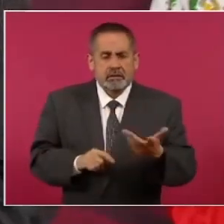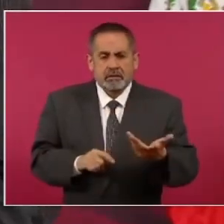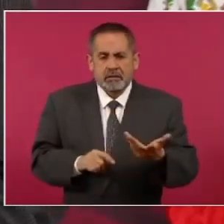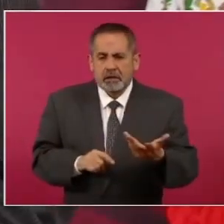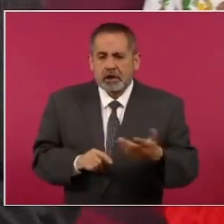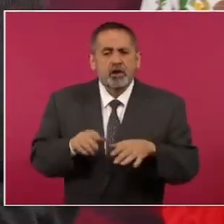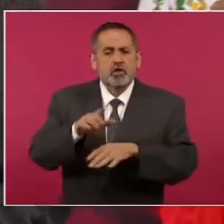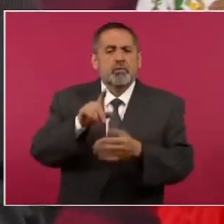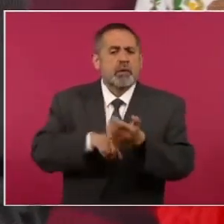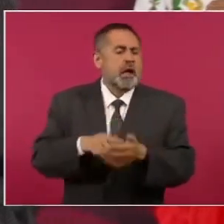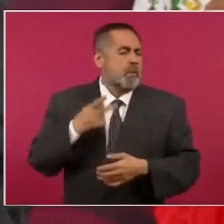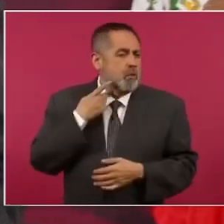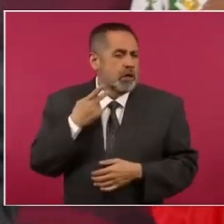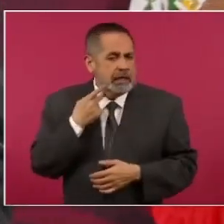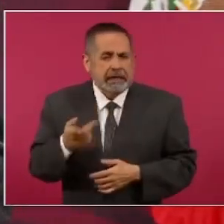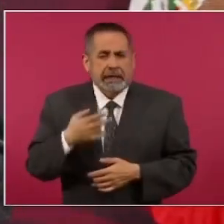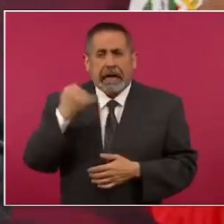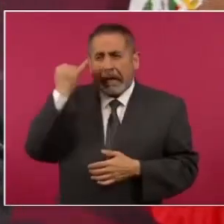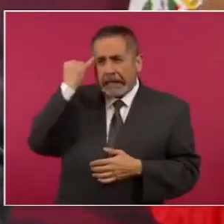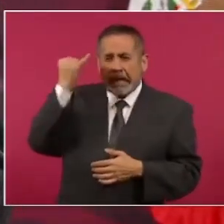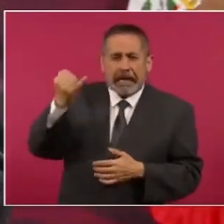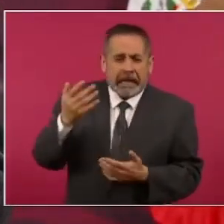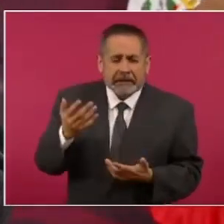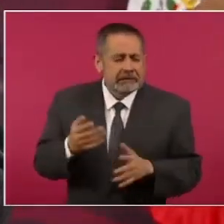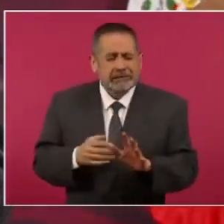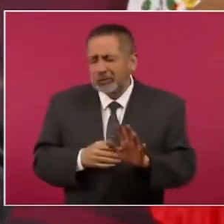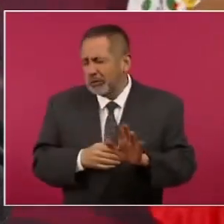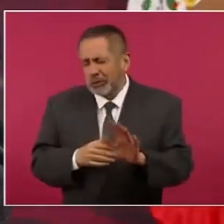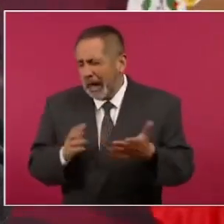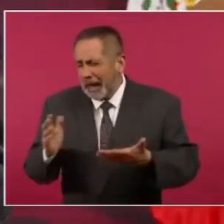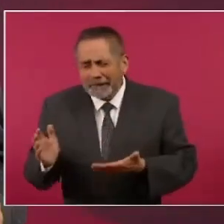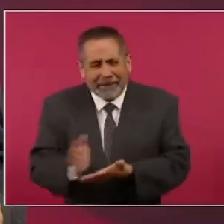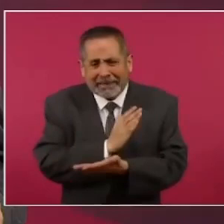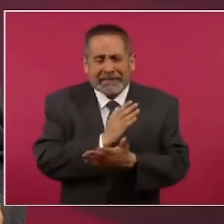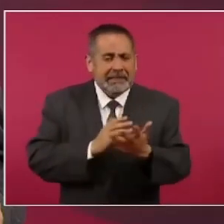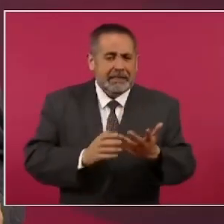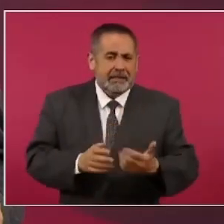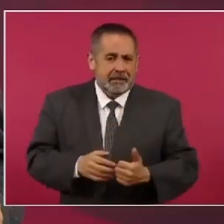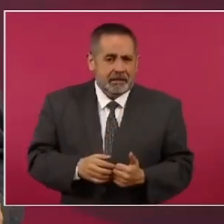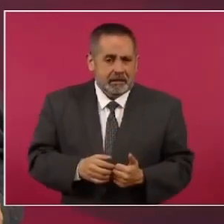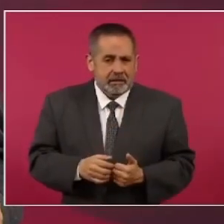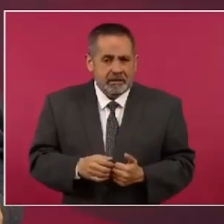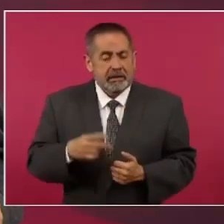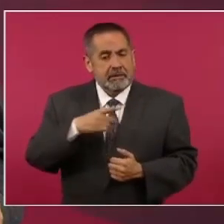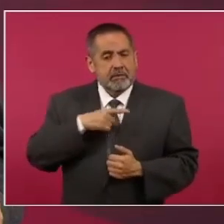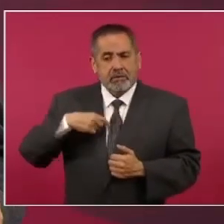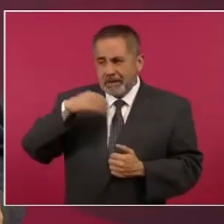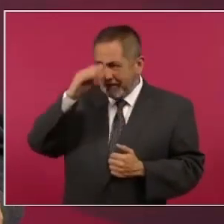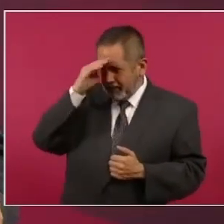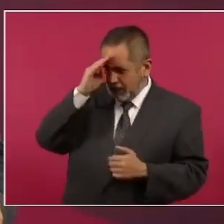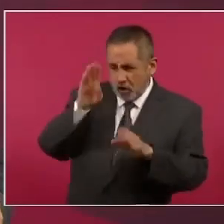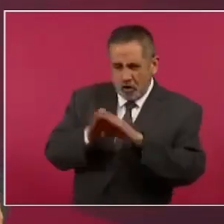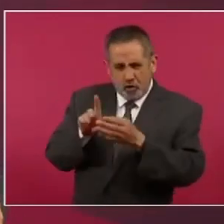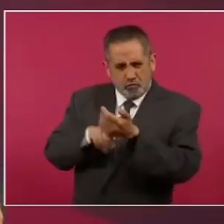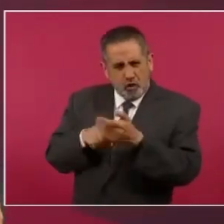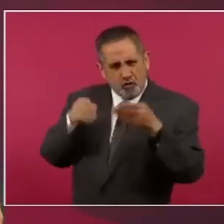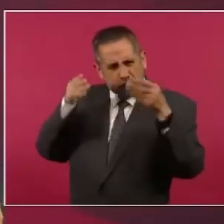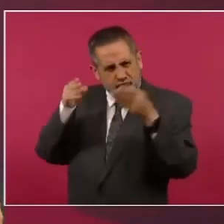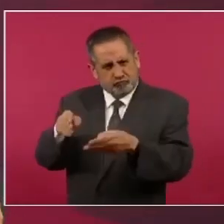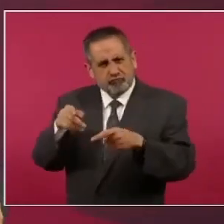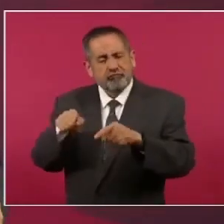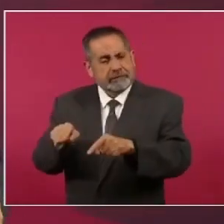cuestiones políticas o ideológicas, que tenemos que pensar más en